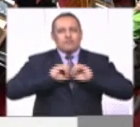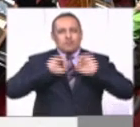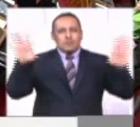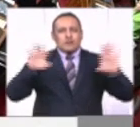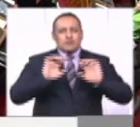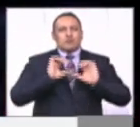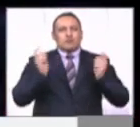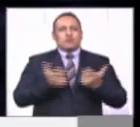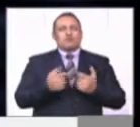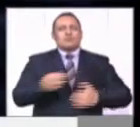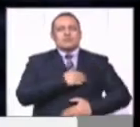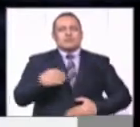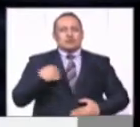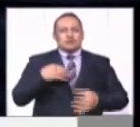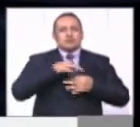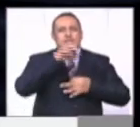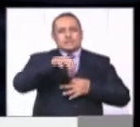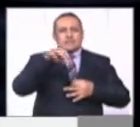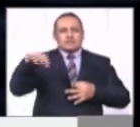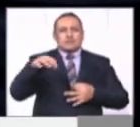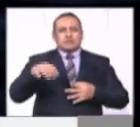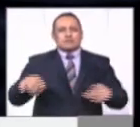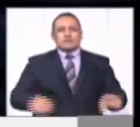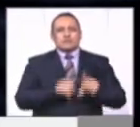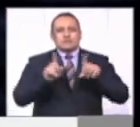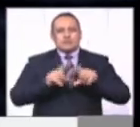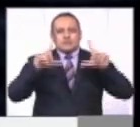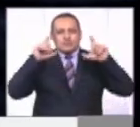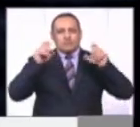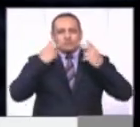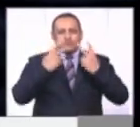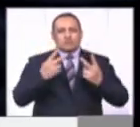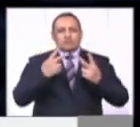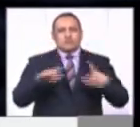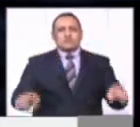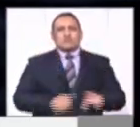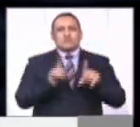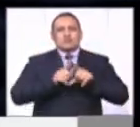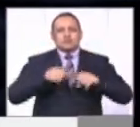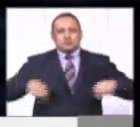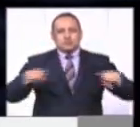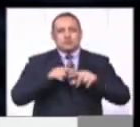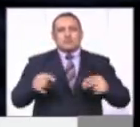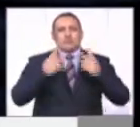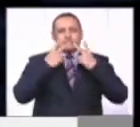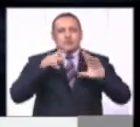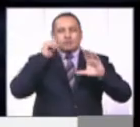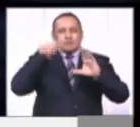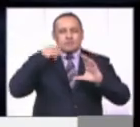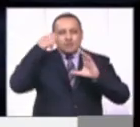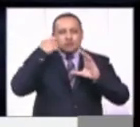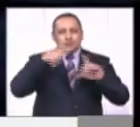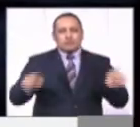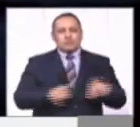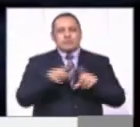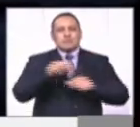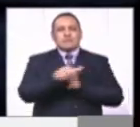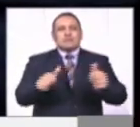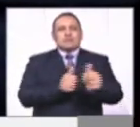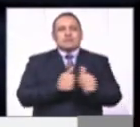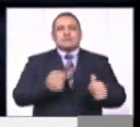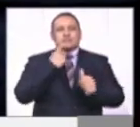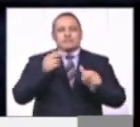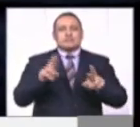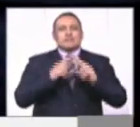de de ministros descentralizados acá están las fotos y si ustedes hubieran visto bien el video atrás decía